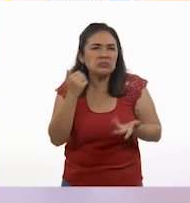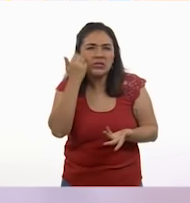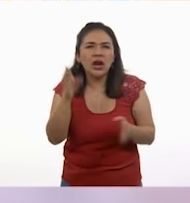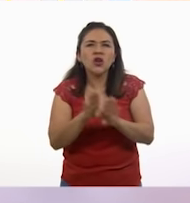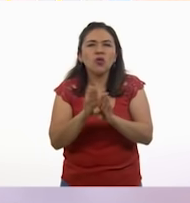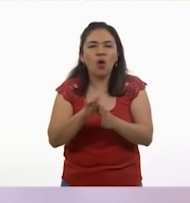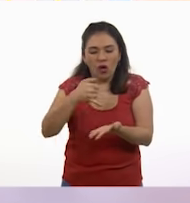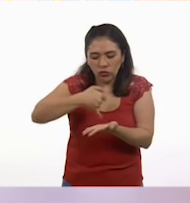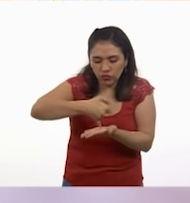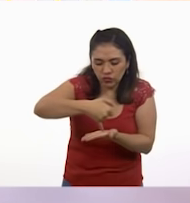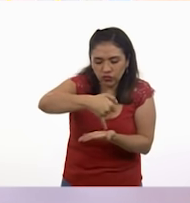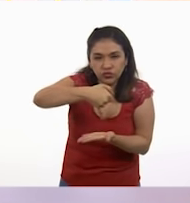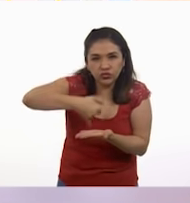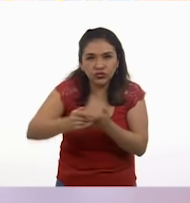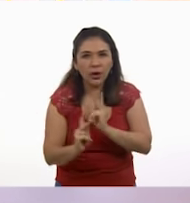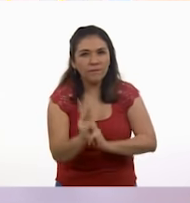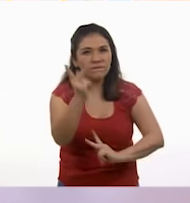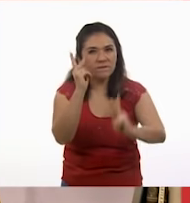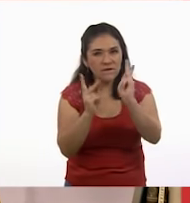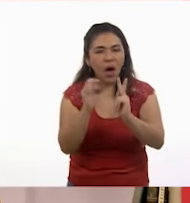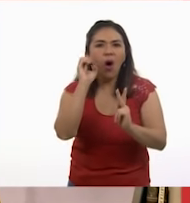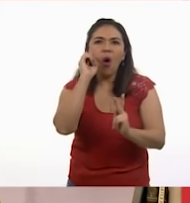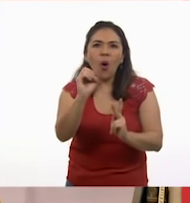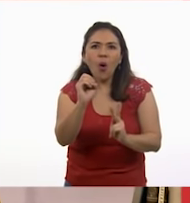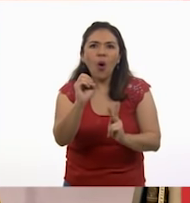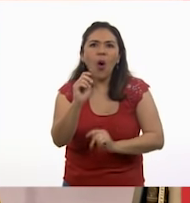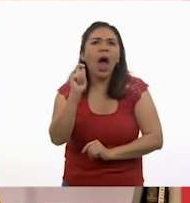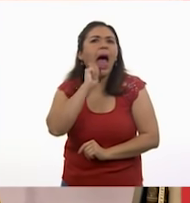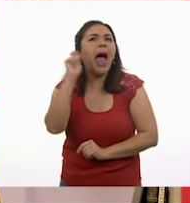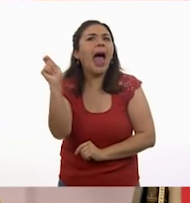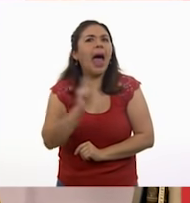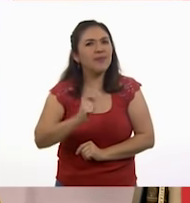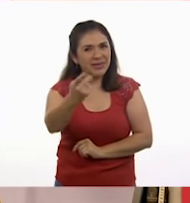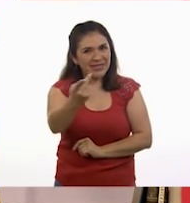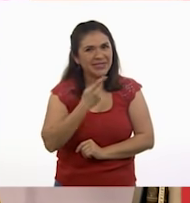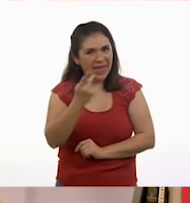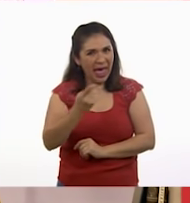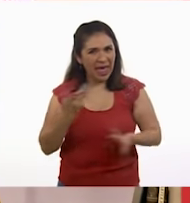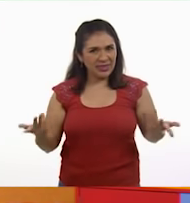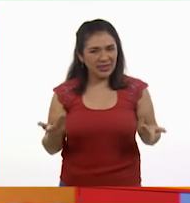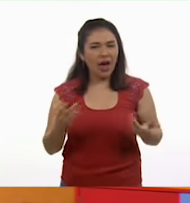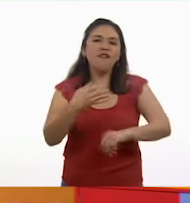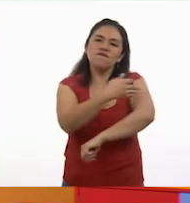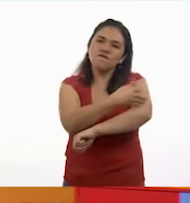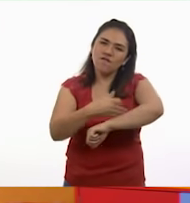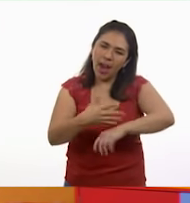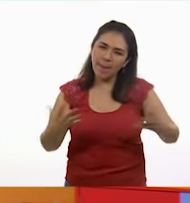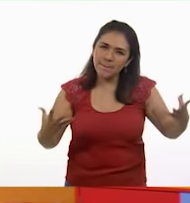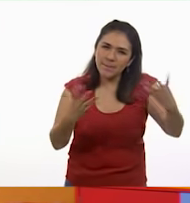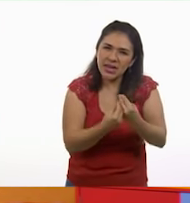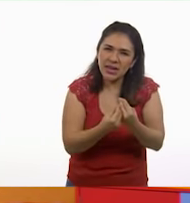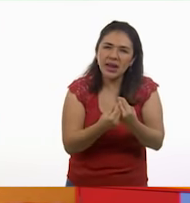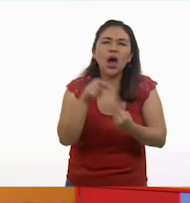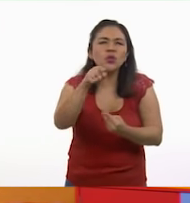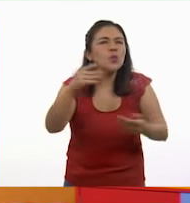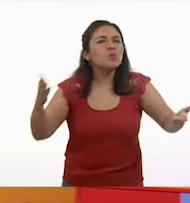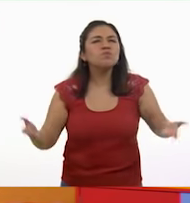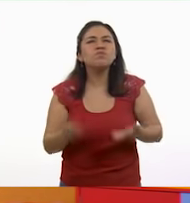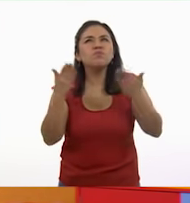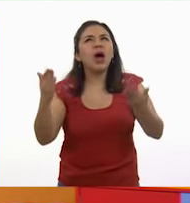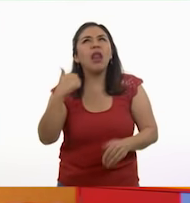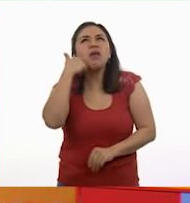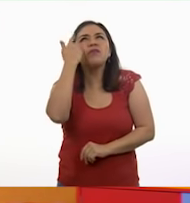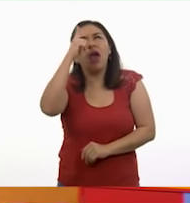dicho de la siembra pero podemos inventar a lo mejor en la amistad podremos celebrar la amistad la familia una danza que sea para